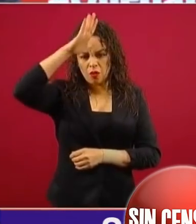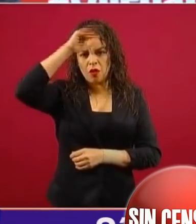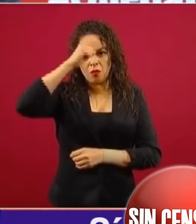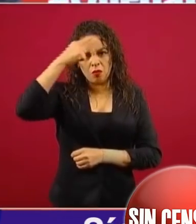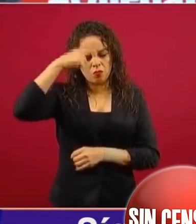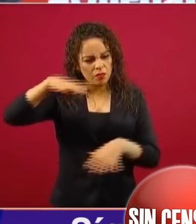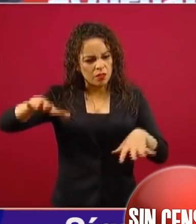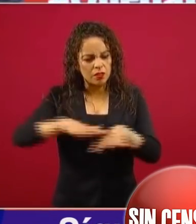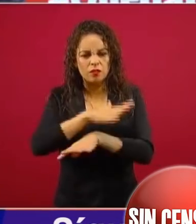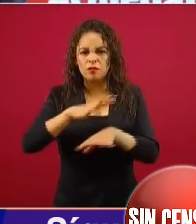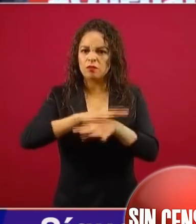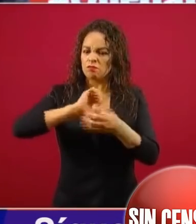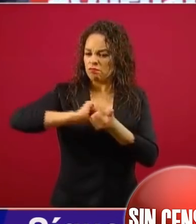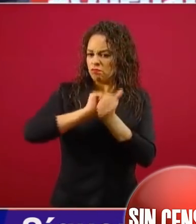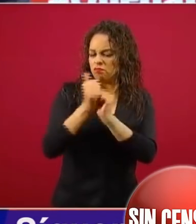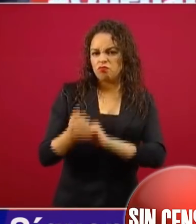quiere